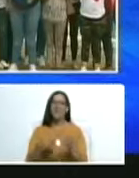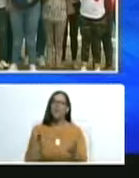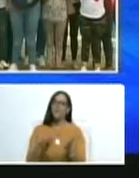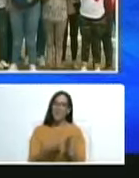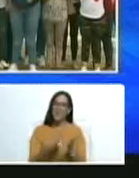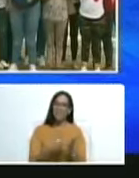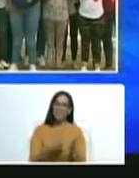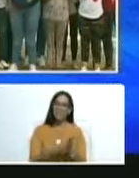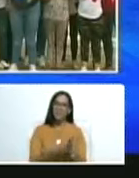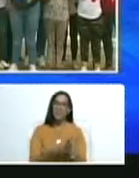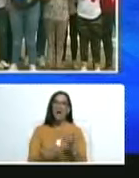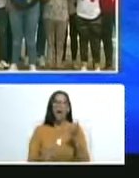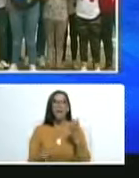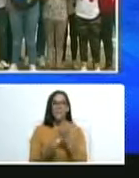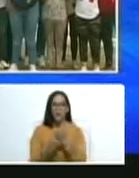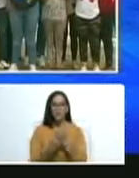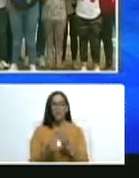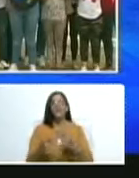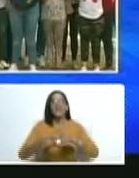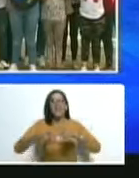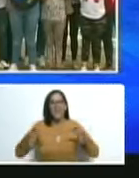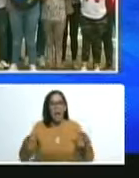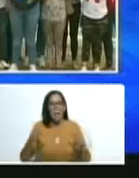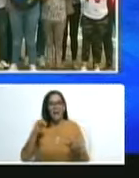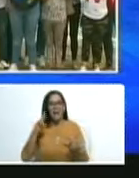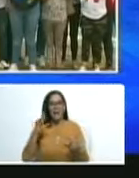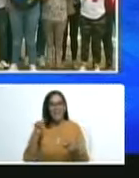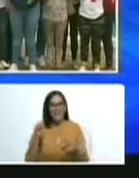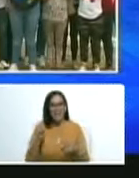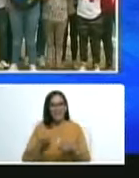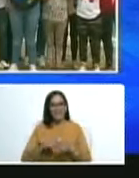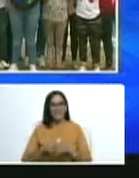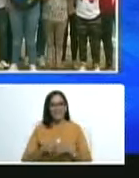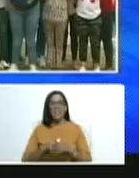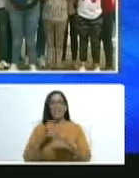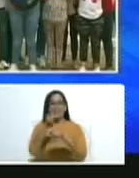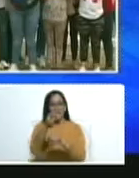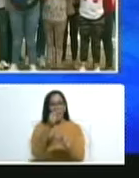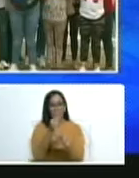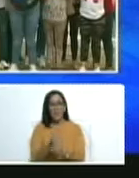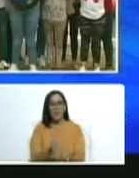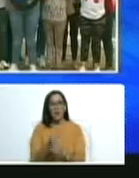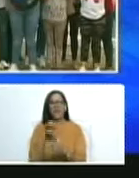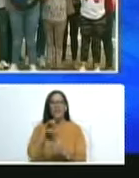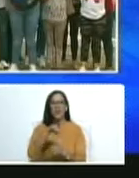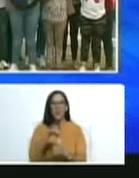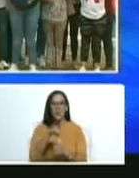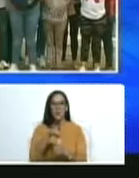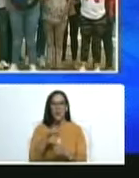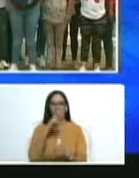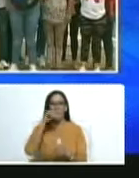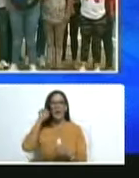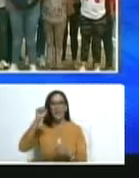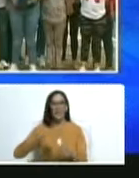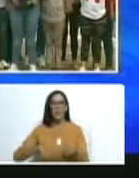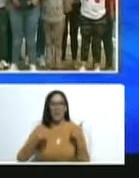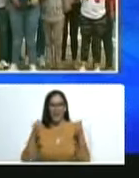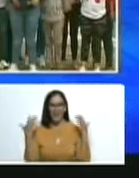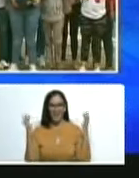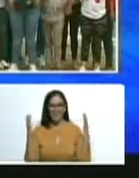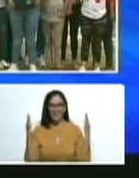financiamiento, apoyo, crecimiento, María. Te espero el lunes con Maduro Más, María.